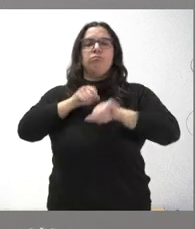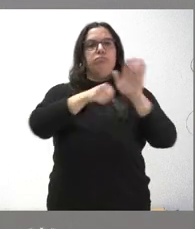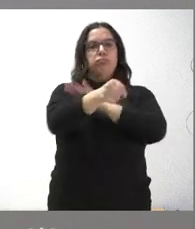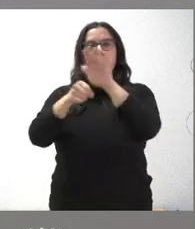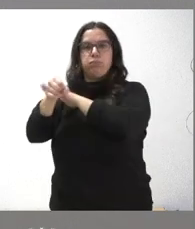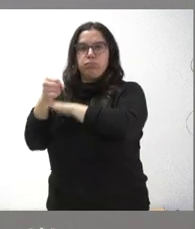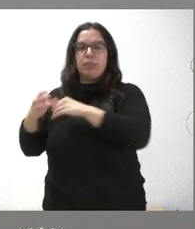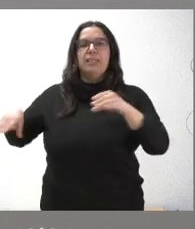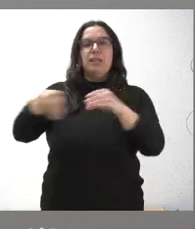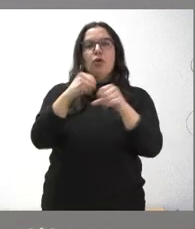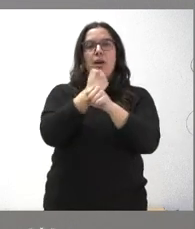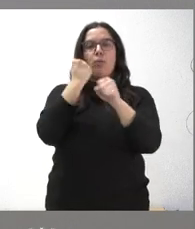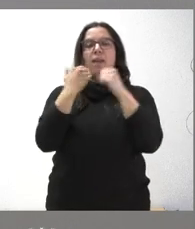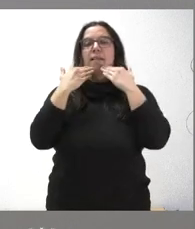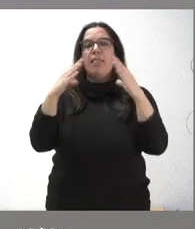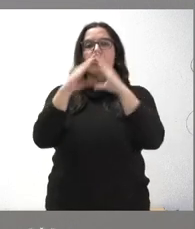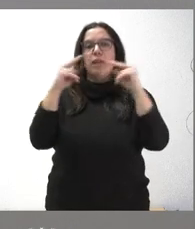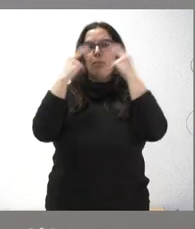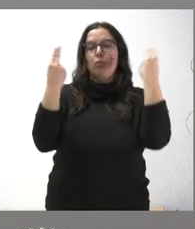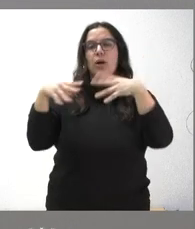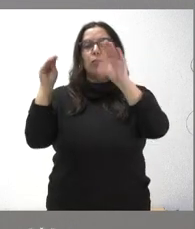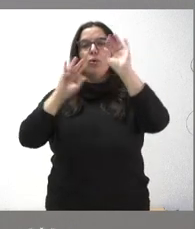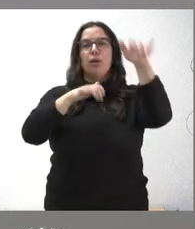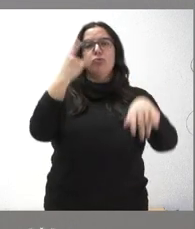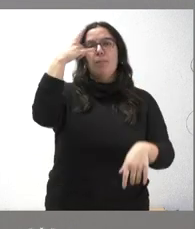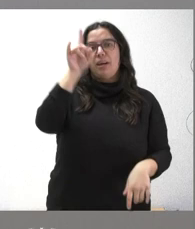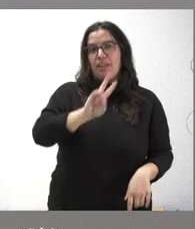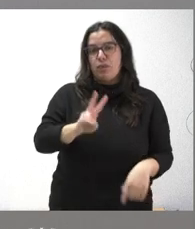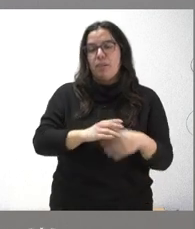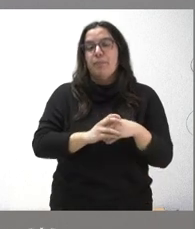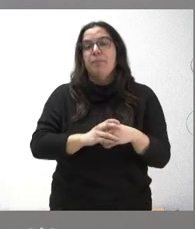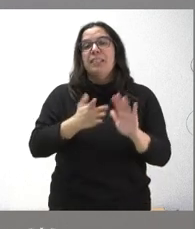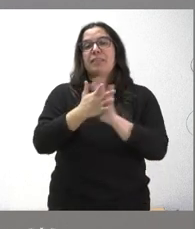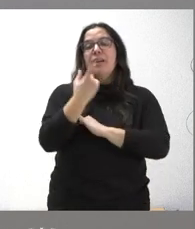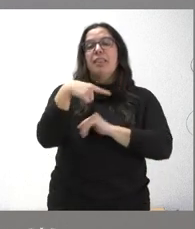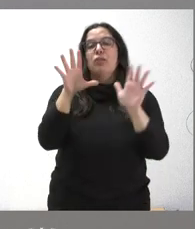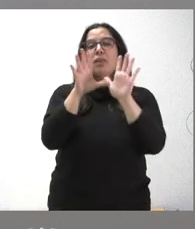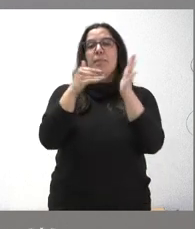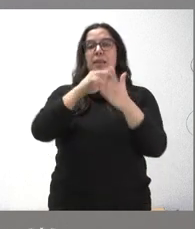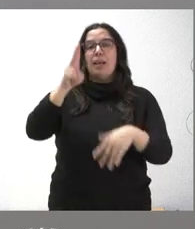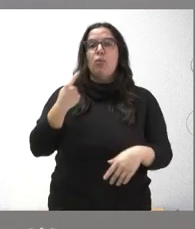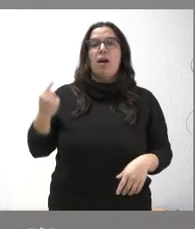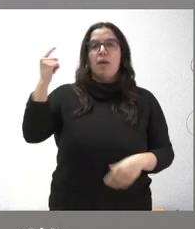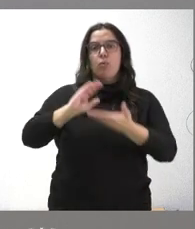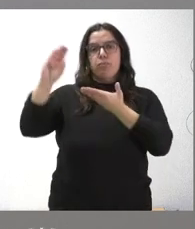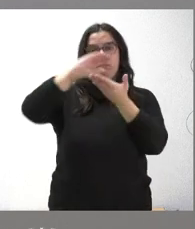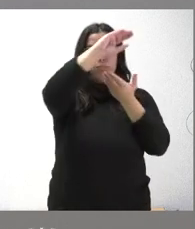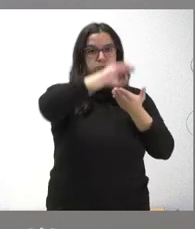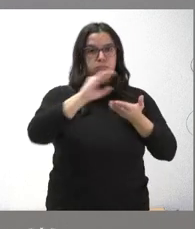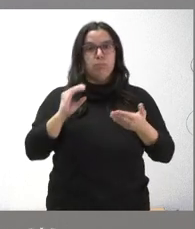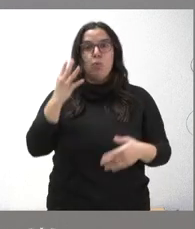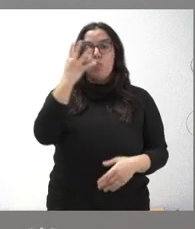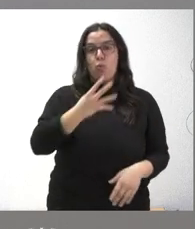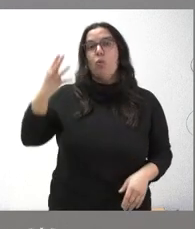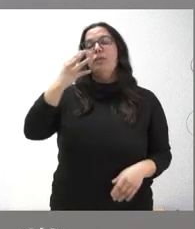universidades públicas la de Burgos León Salamanca y Valladolid estamos hablando de 110,000 para cada una de ellas y el objetivo